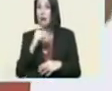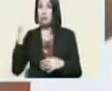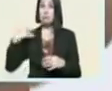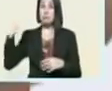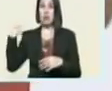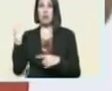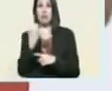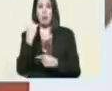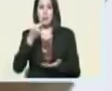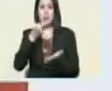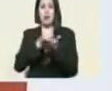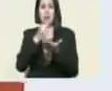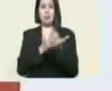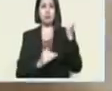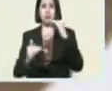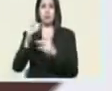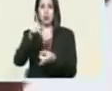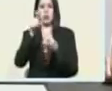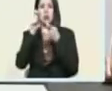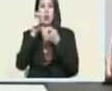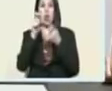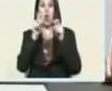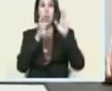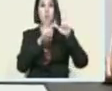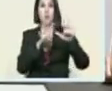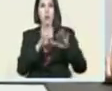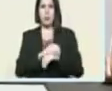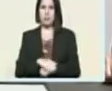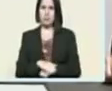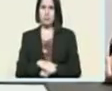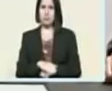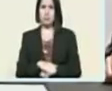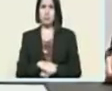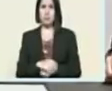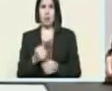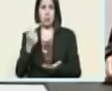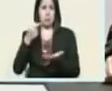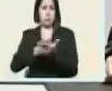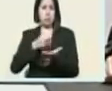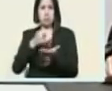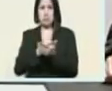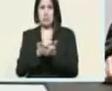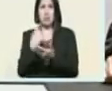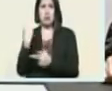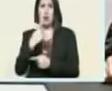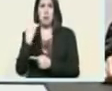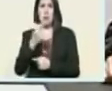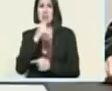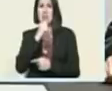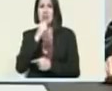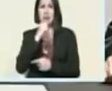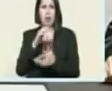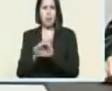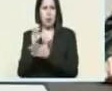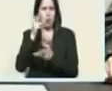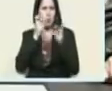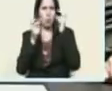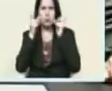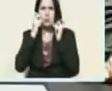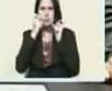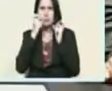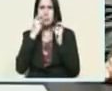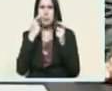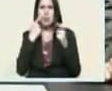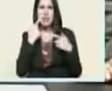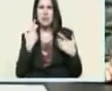9 aumentos salariales. Las pensiones eran de hambre. Solo estaba pensionado, compatriotas, escuchen bien,